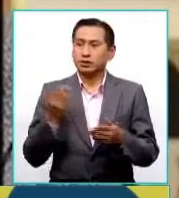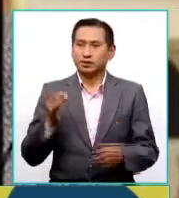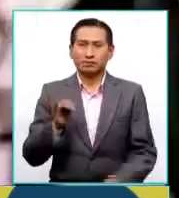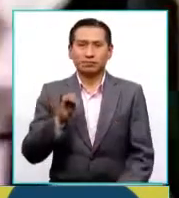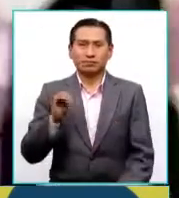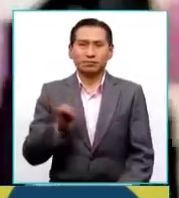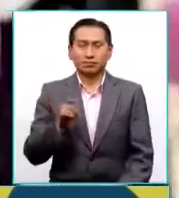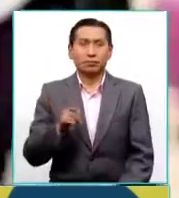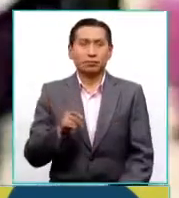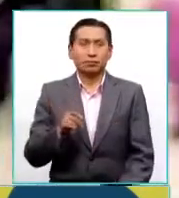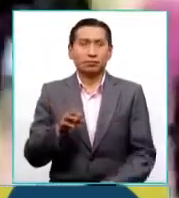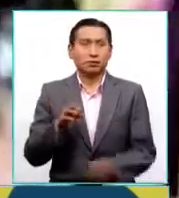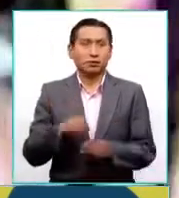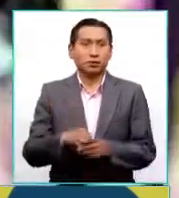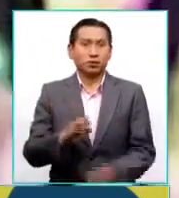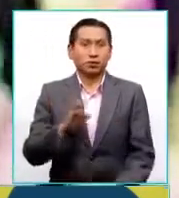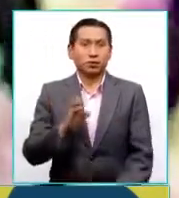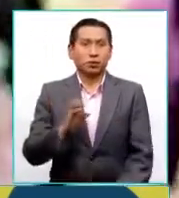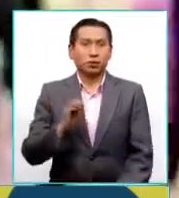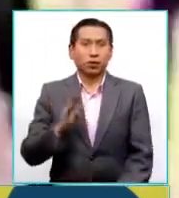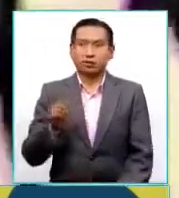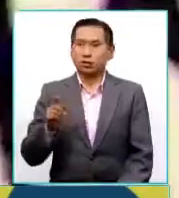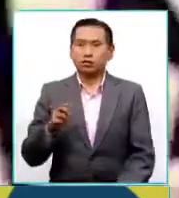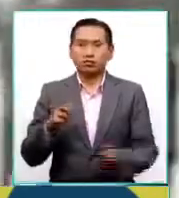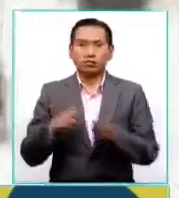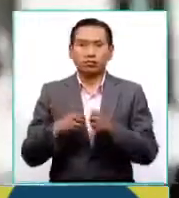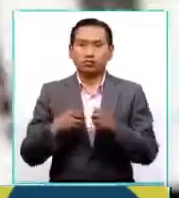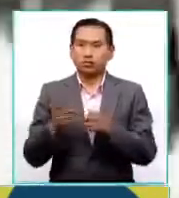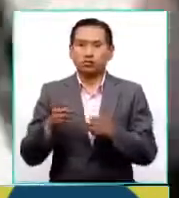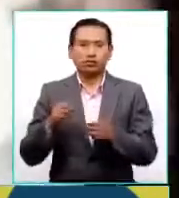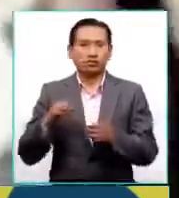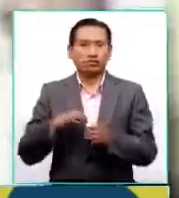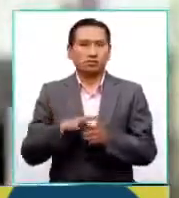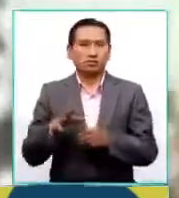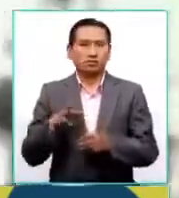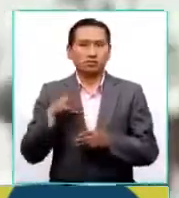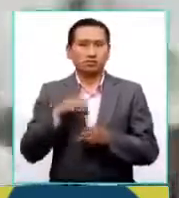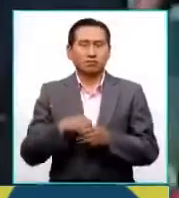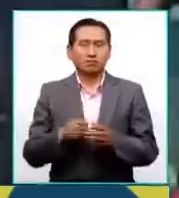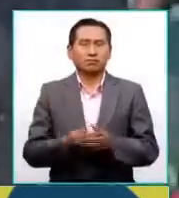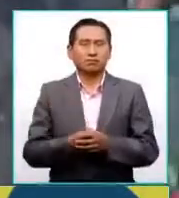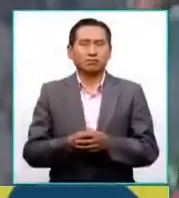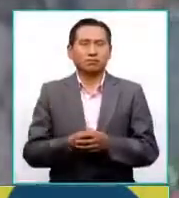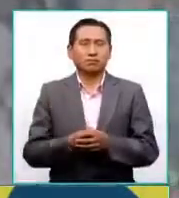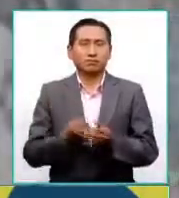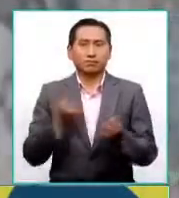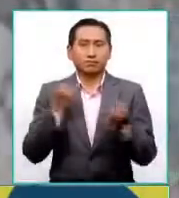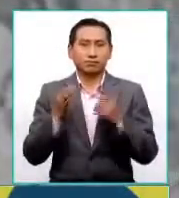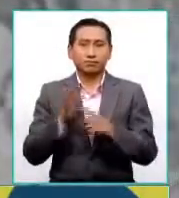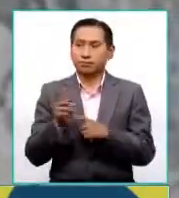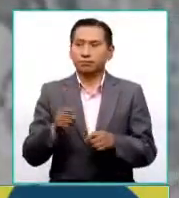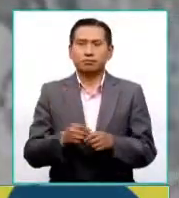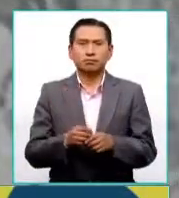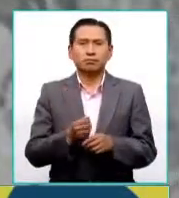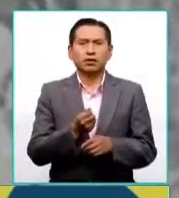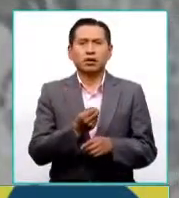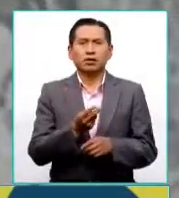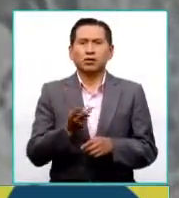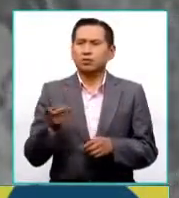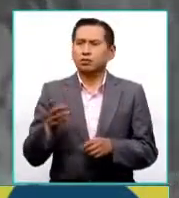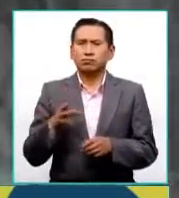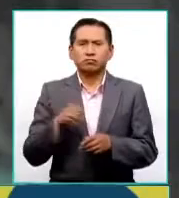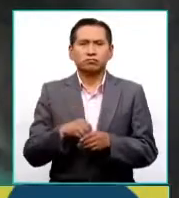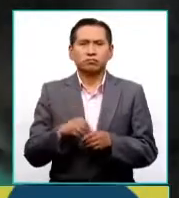de Cochabamba por complicaciones del virus del COVID-19. Así lo dieron a conocer algunos de los integrantes de